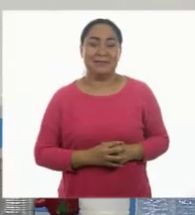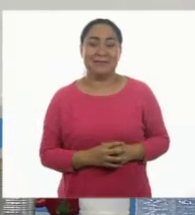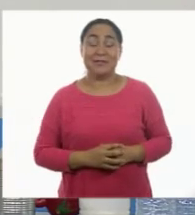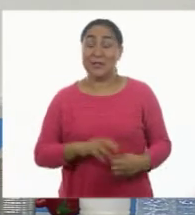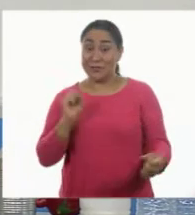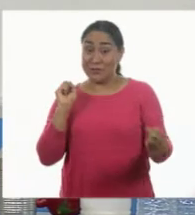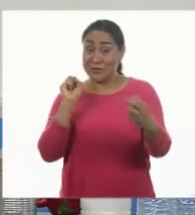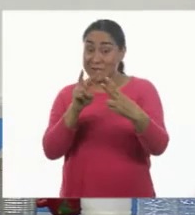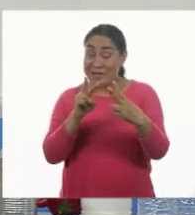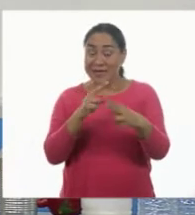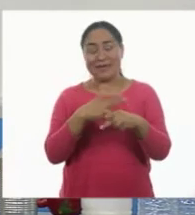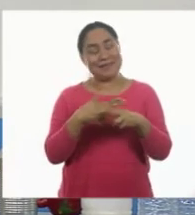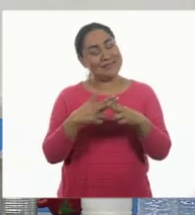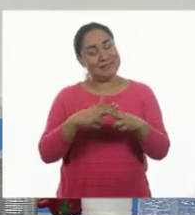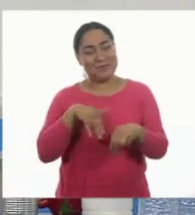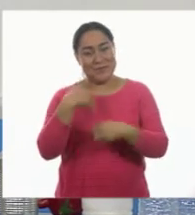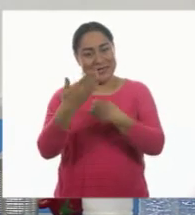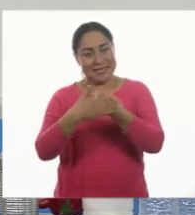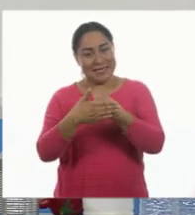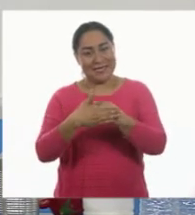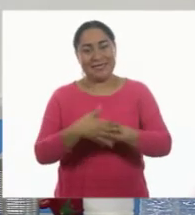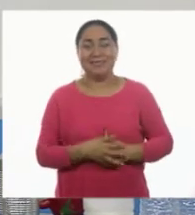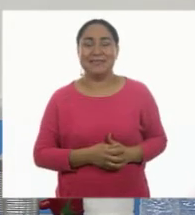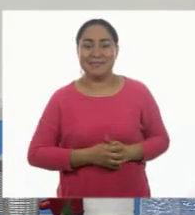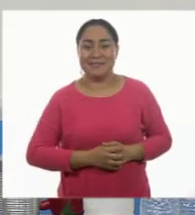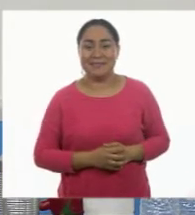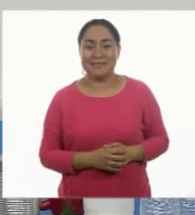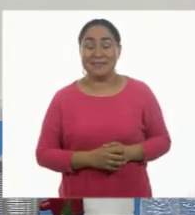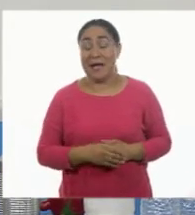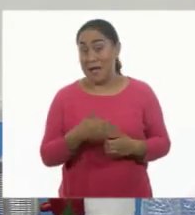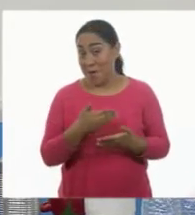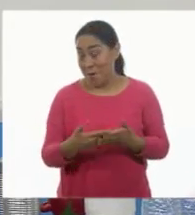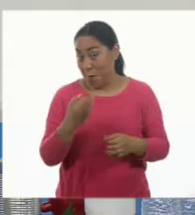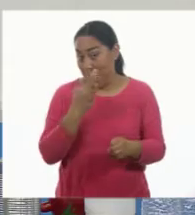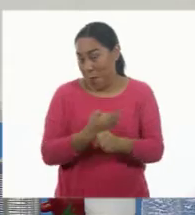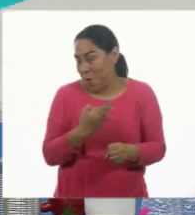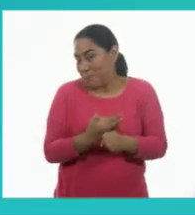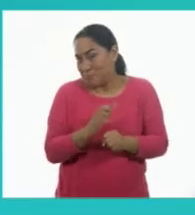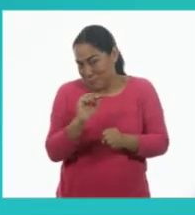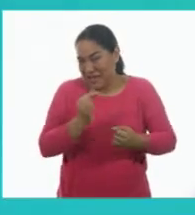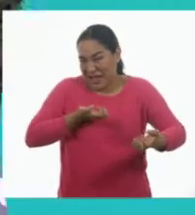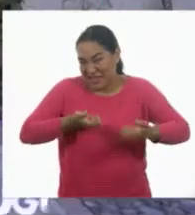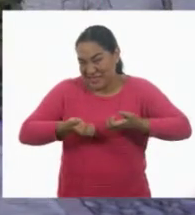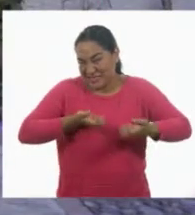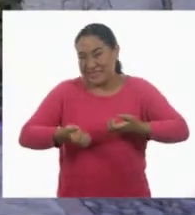Nos vemos, hasta la próxima. Llegó el momento de movernos.